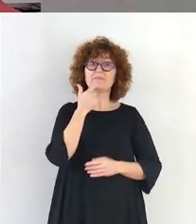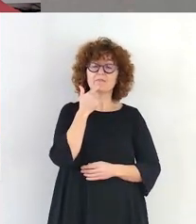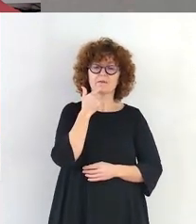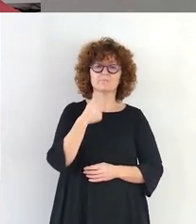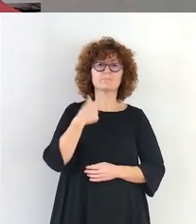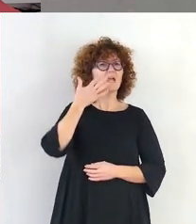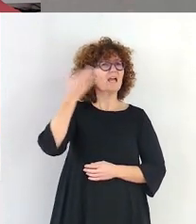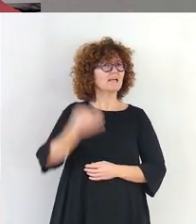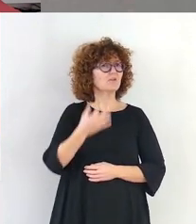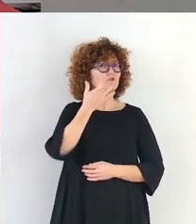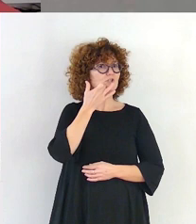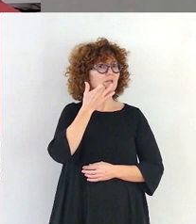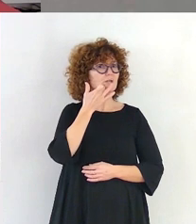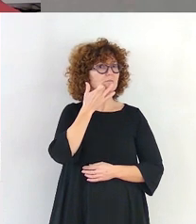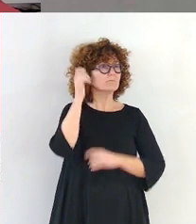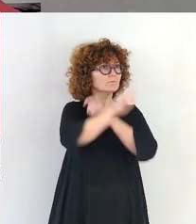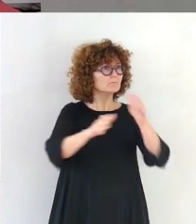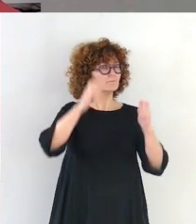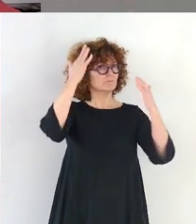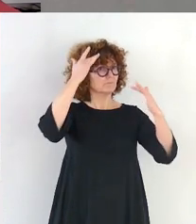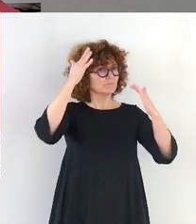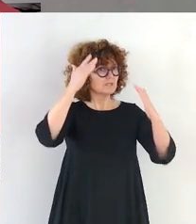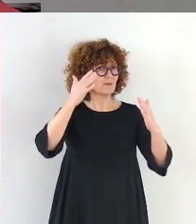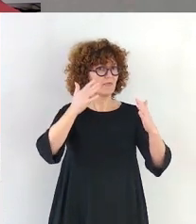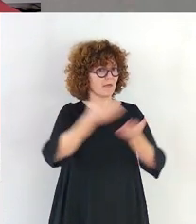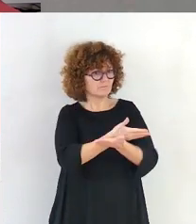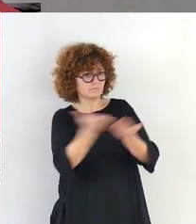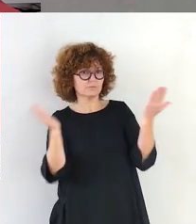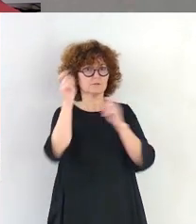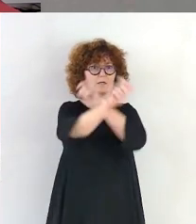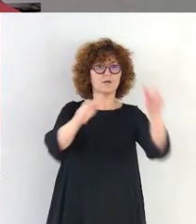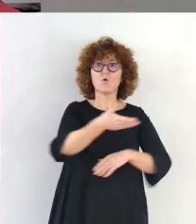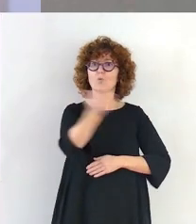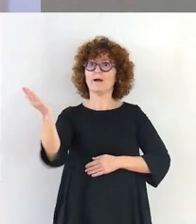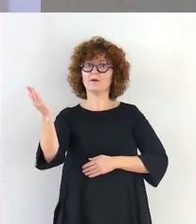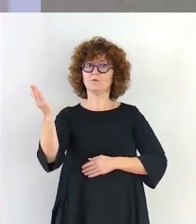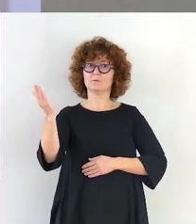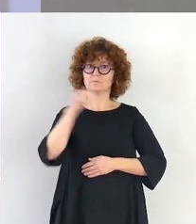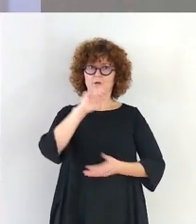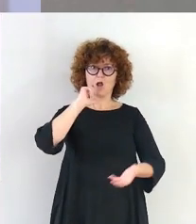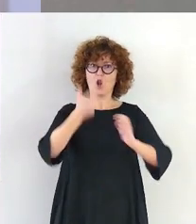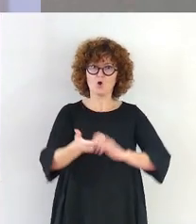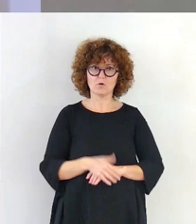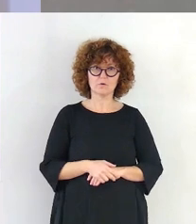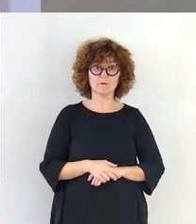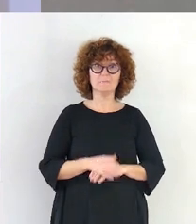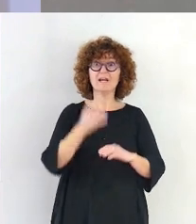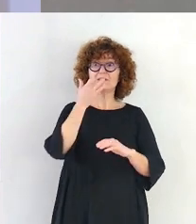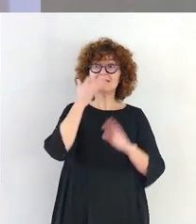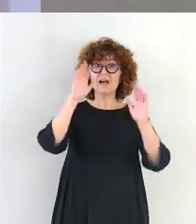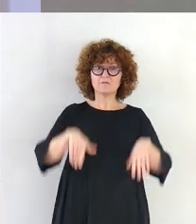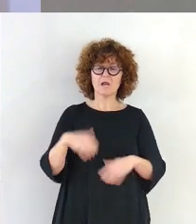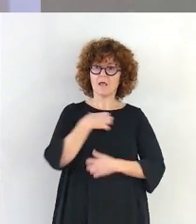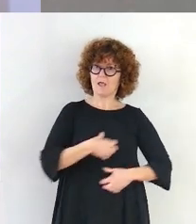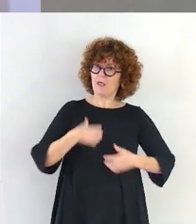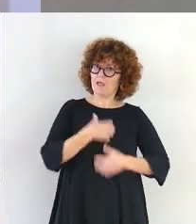creído que si bien el hombre esperanzado en la condición humana es un loco el que desespera de los acontecimientos es